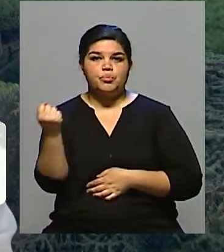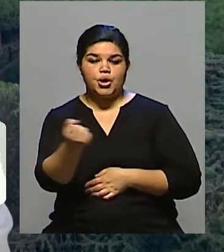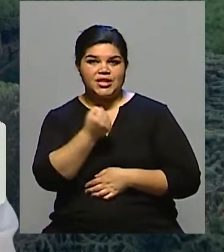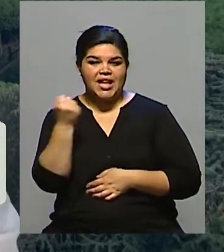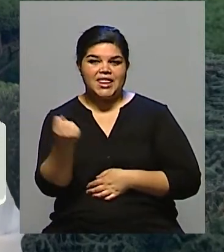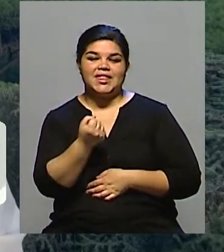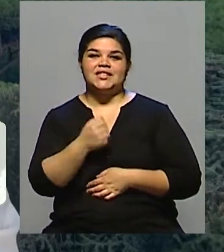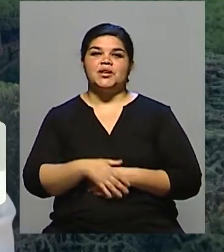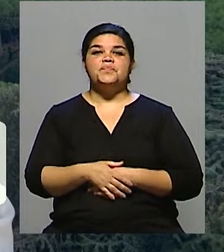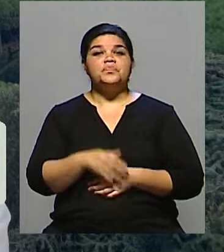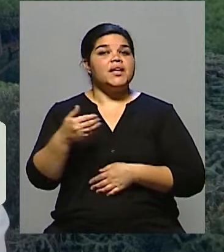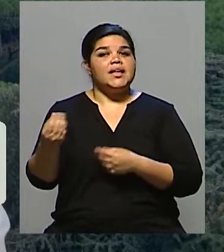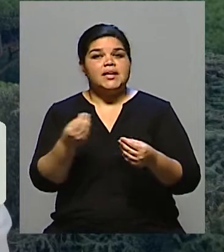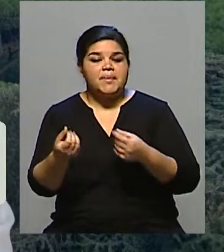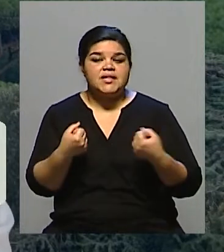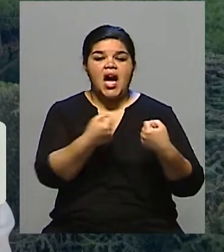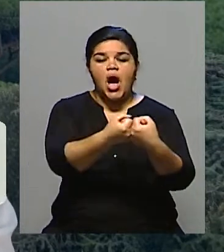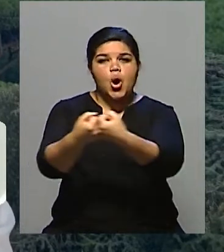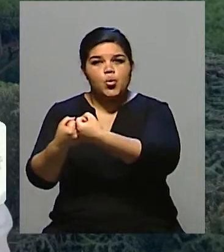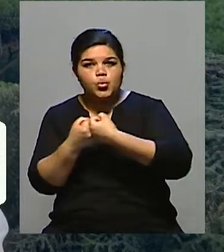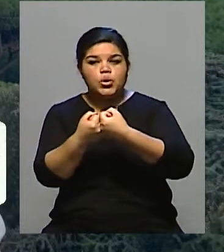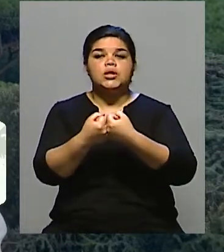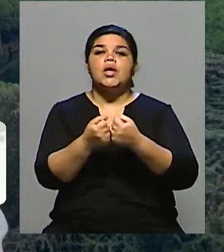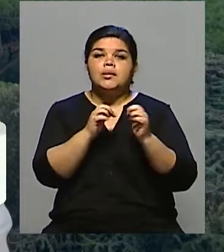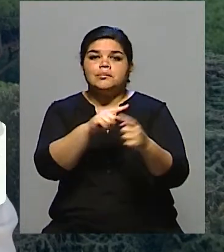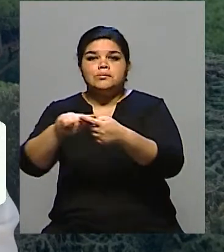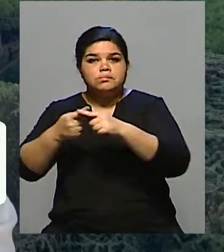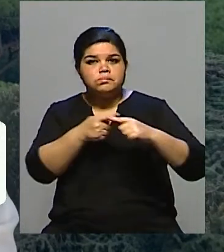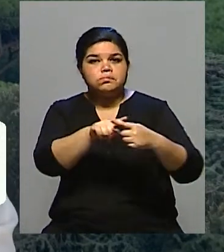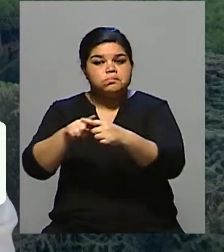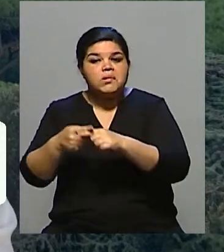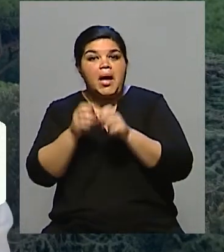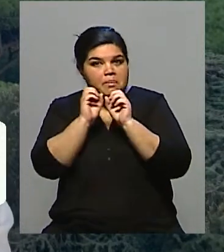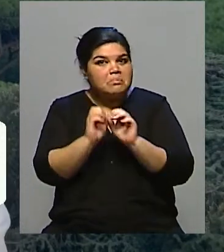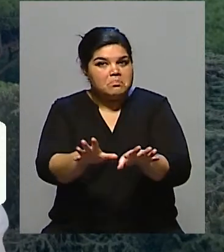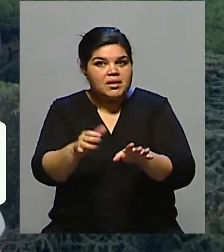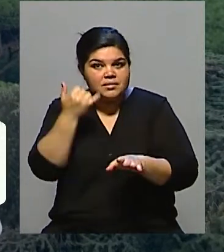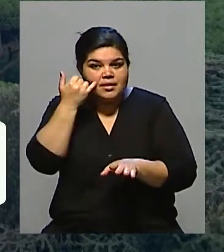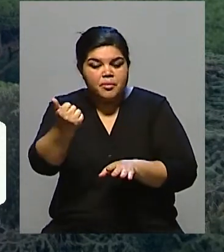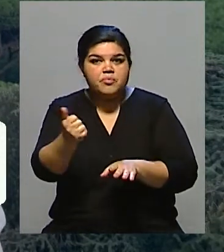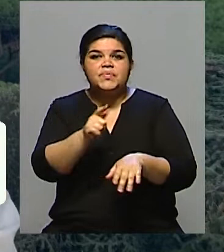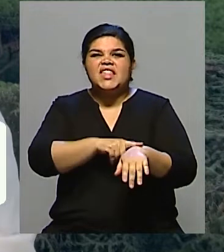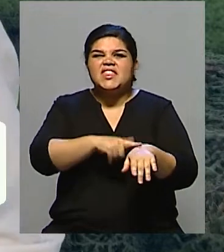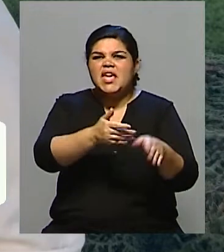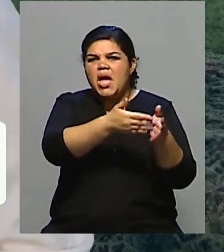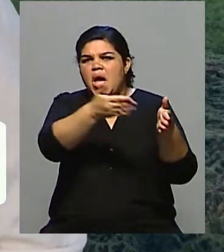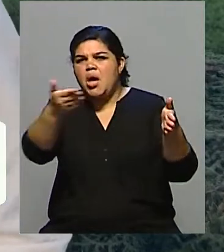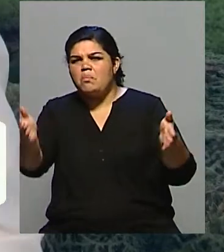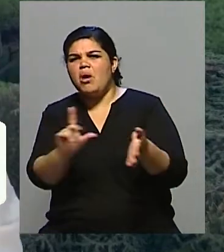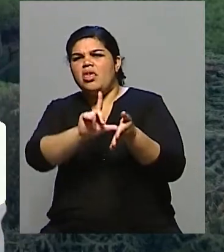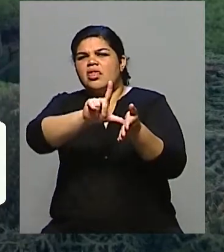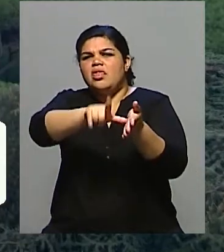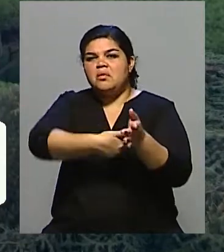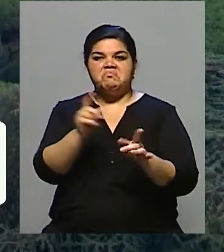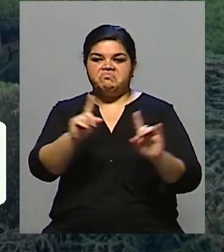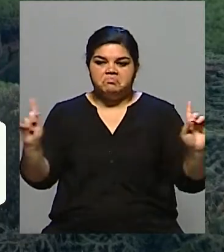Son días importantes porque las negociaciones han comenzado ya. Sin embargo, será una fase que no durará mucho. De hecho, el